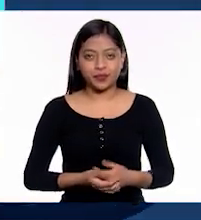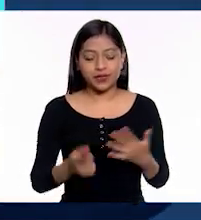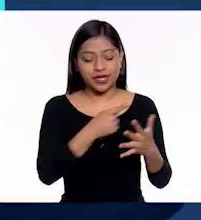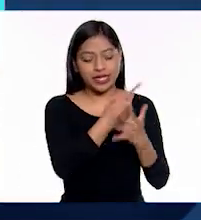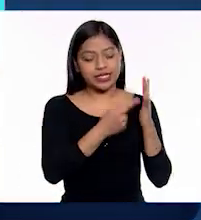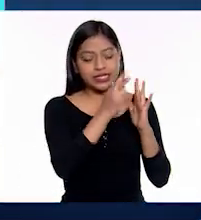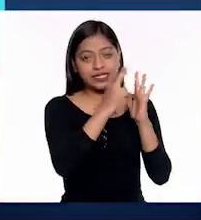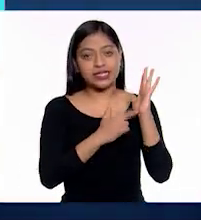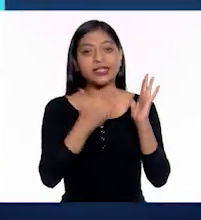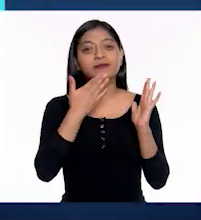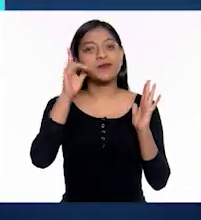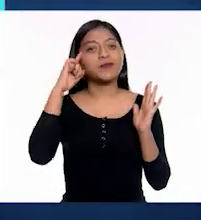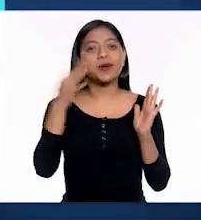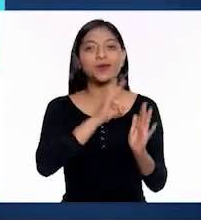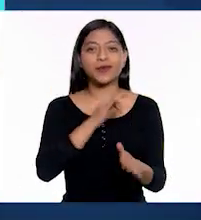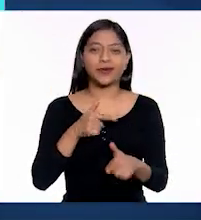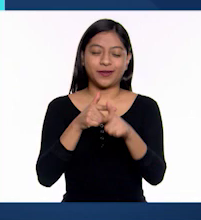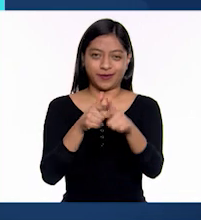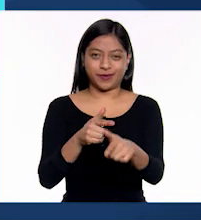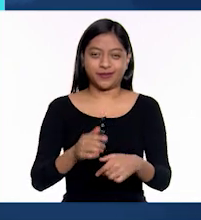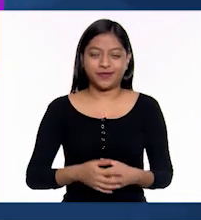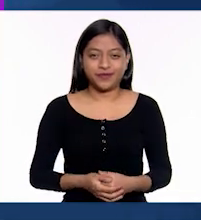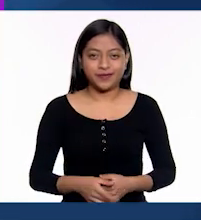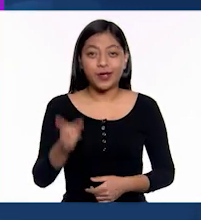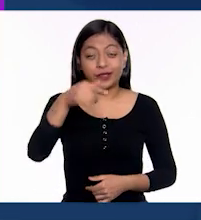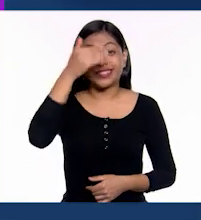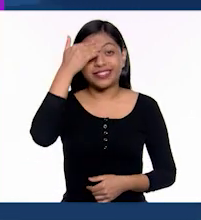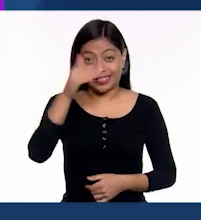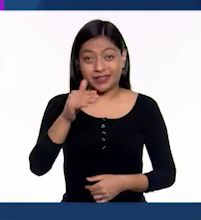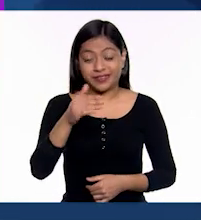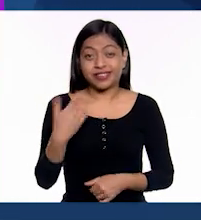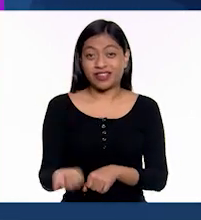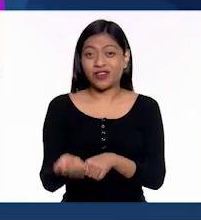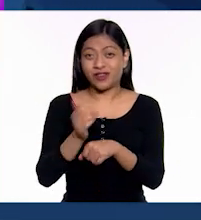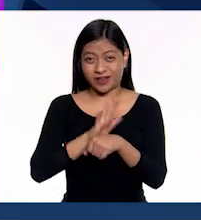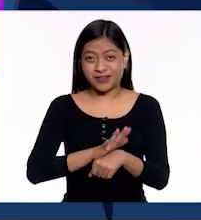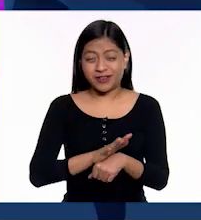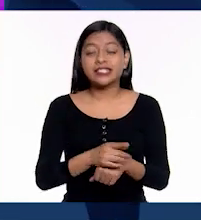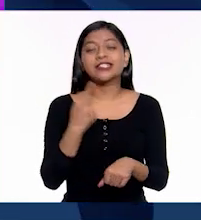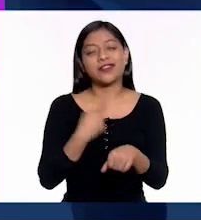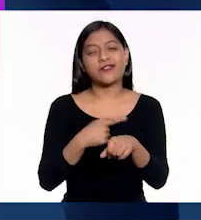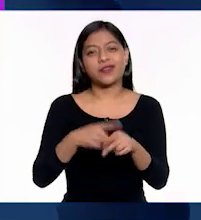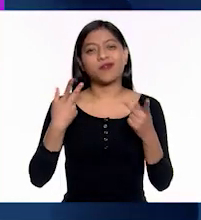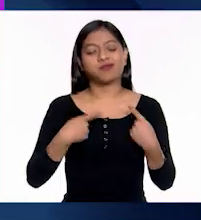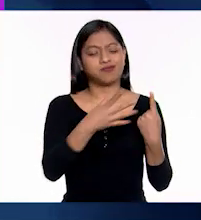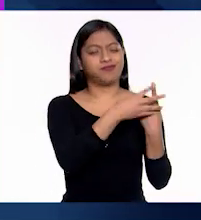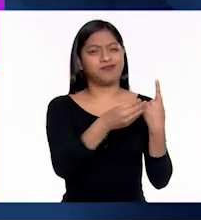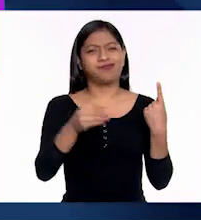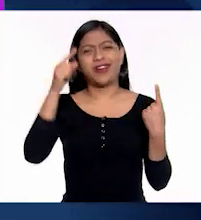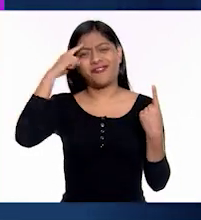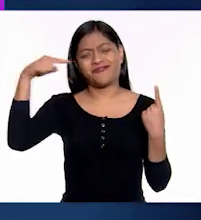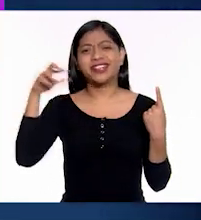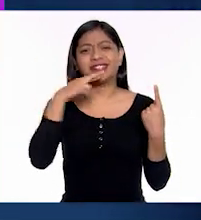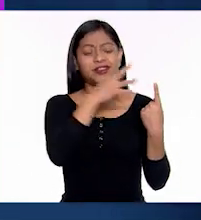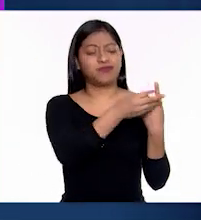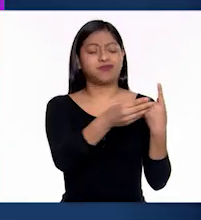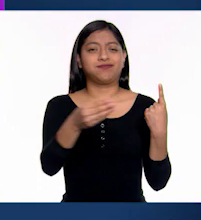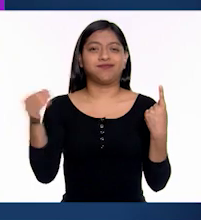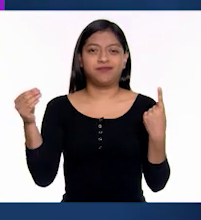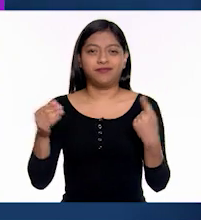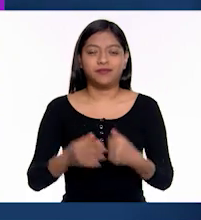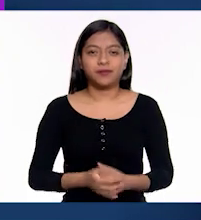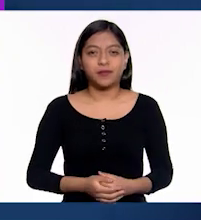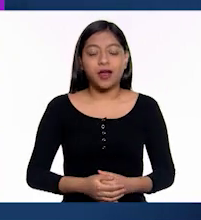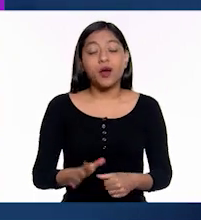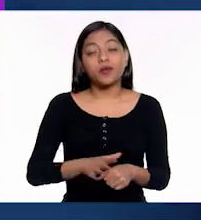Buenas prácticas para seguir adelante. Como todos sabemos, la COVID-19 es una enfermedad que se contagia muy fácilmente entre las